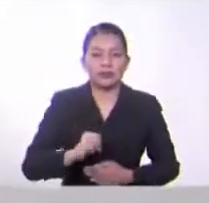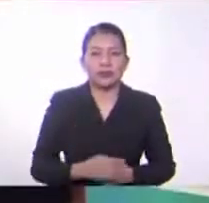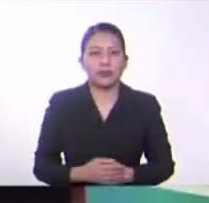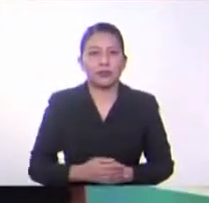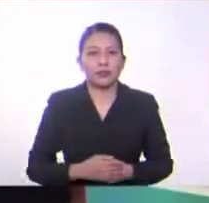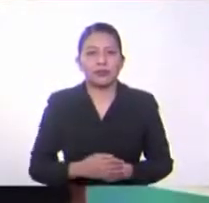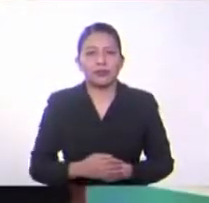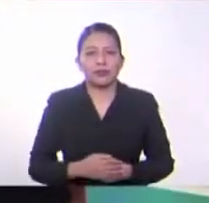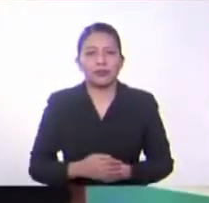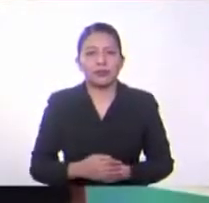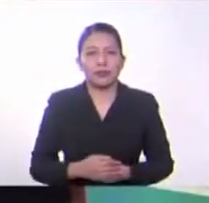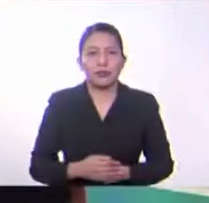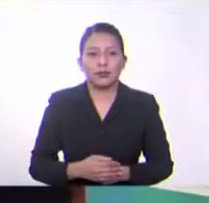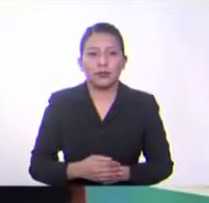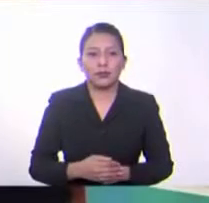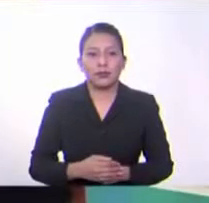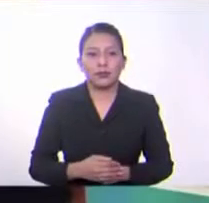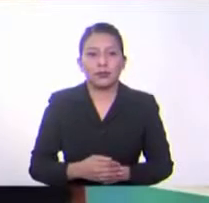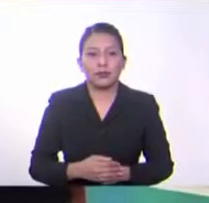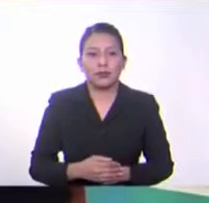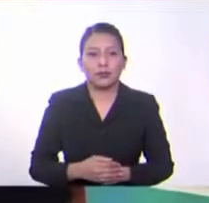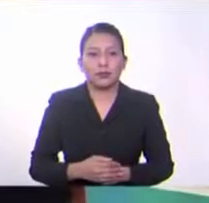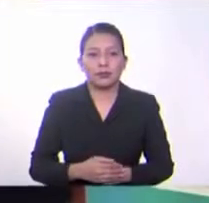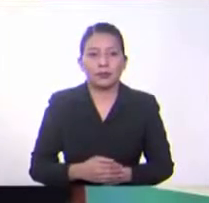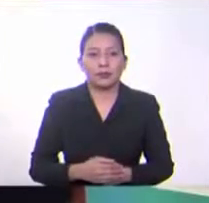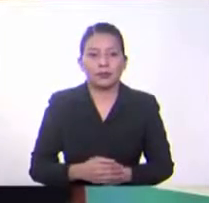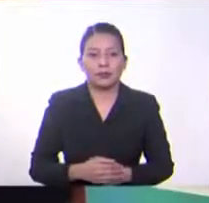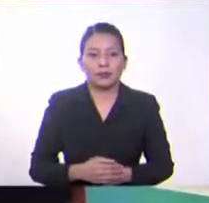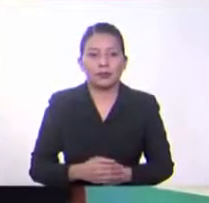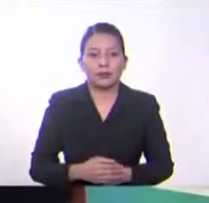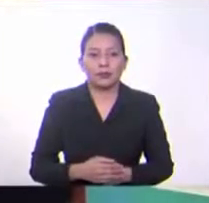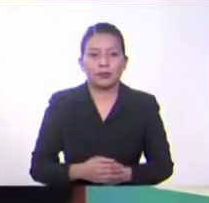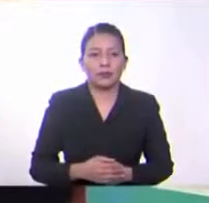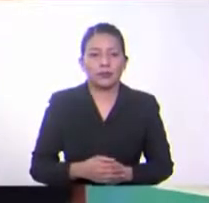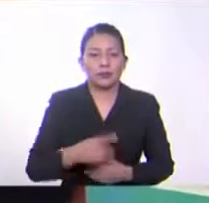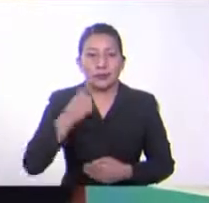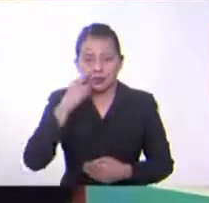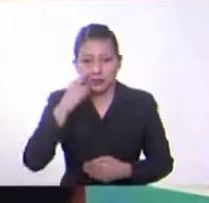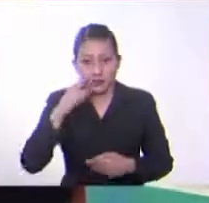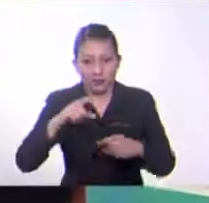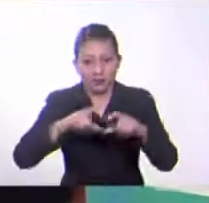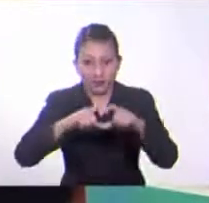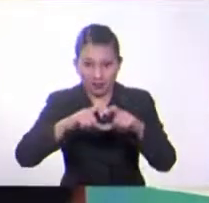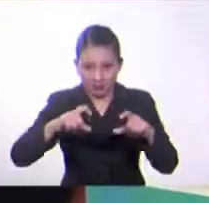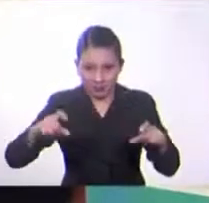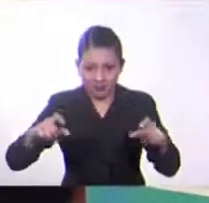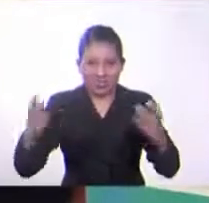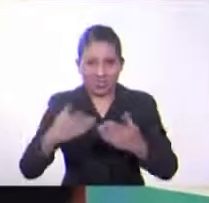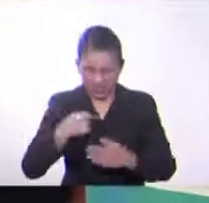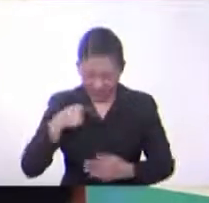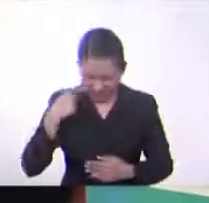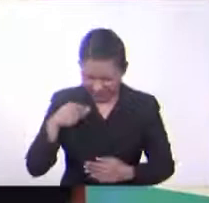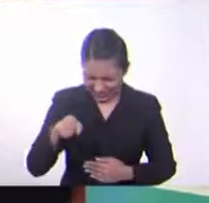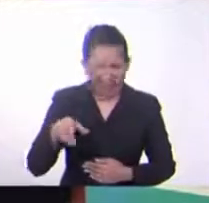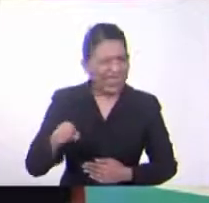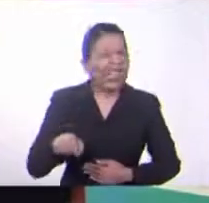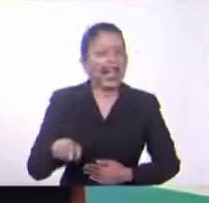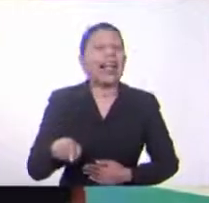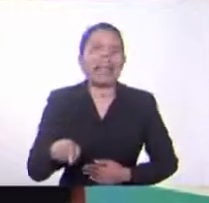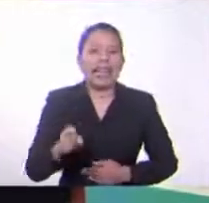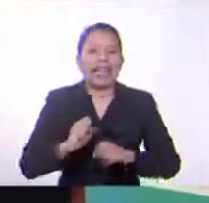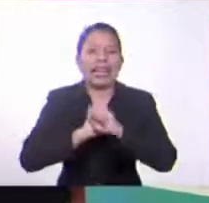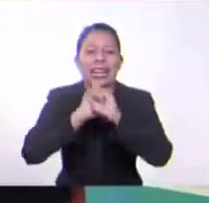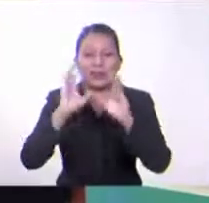centímetros. Te voy a pedir que vayamos llenando una tabla que tengo por acá. Ah. Ya me preguntaba yo qué era esto.